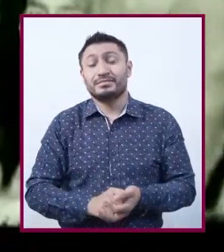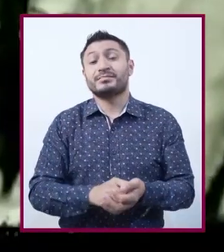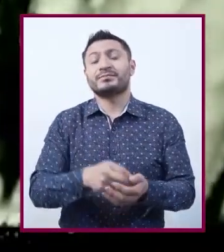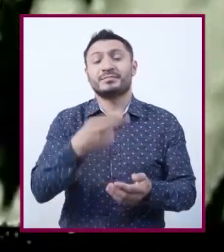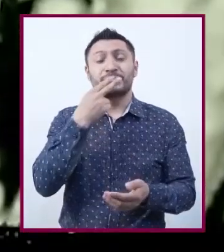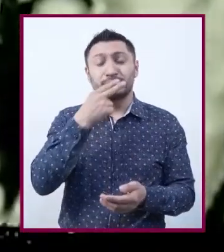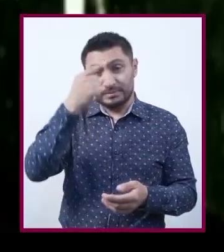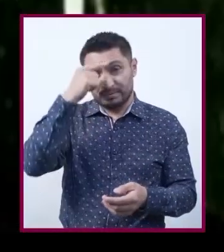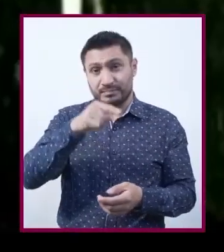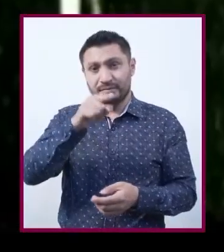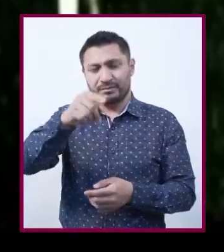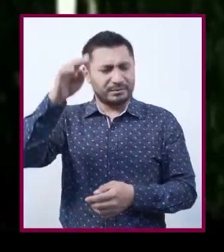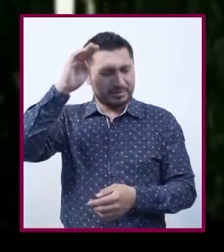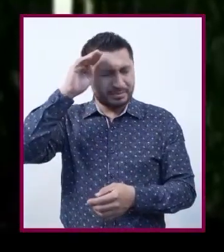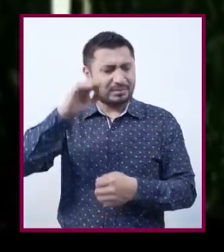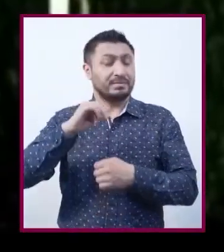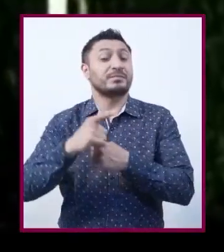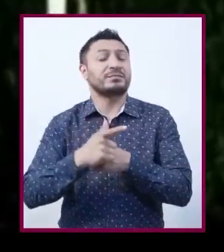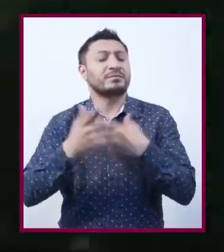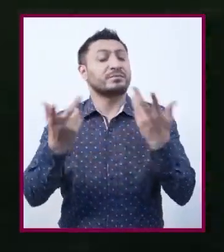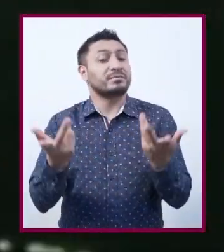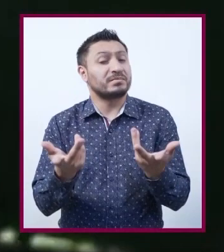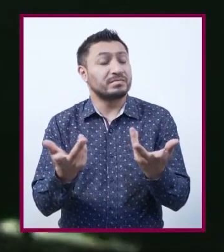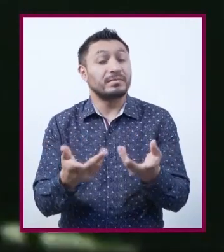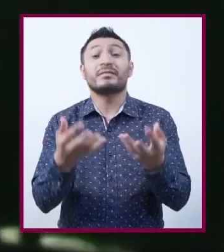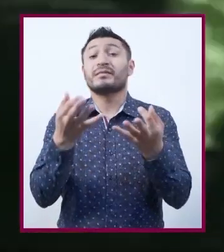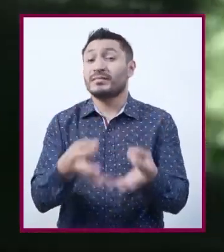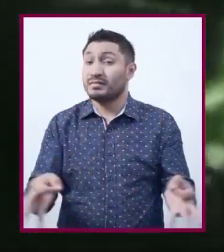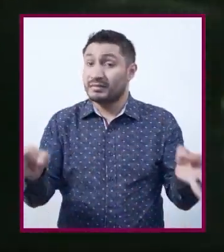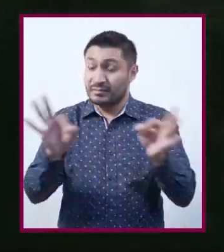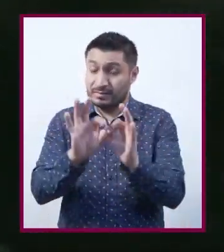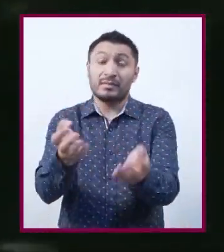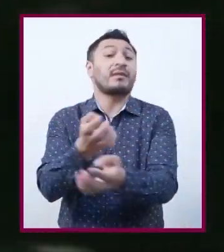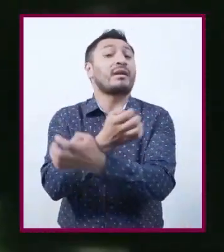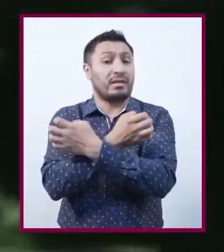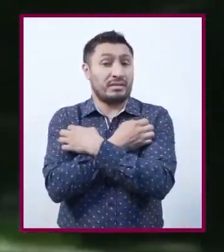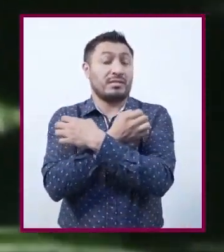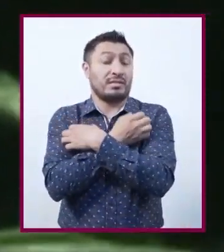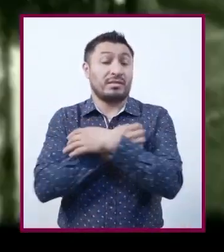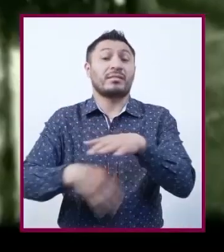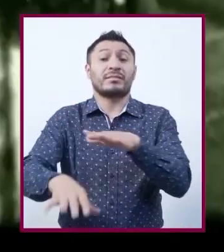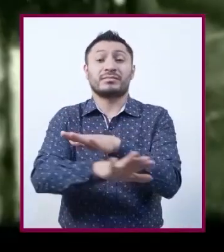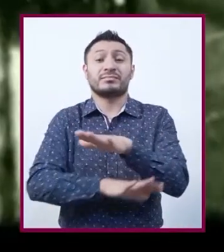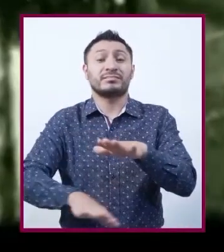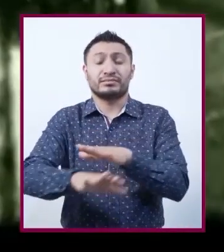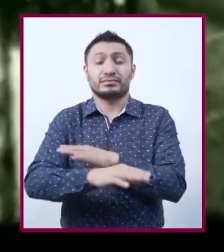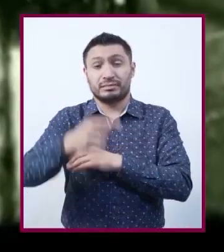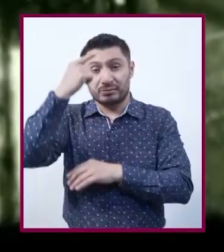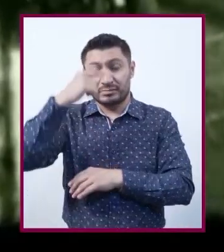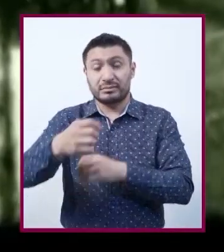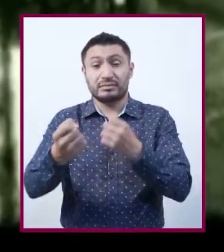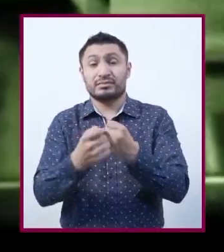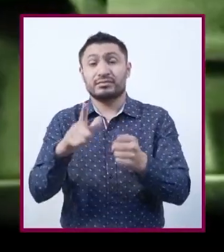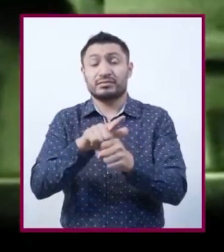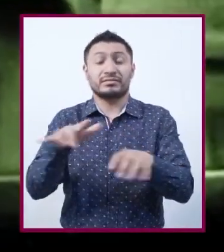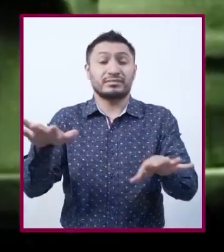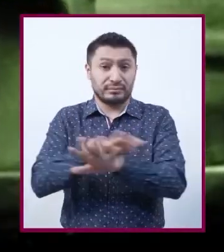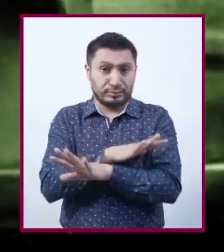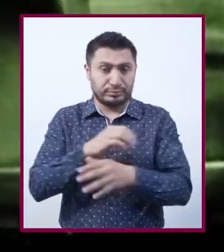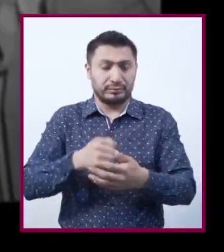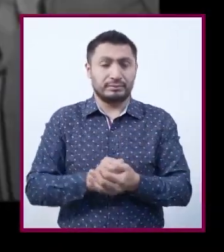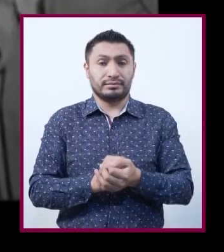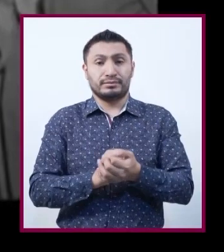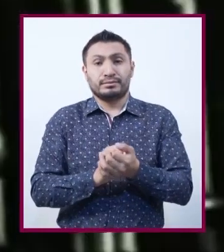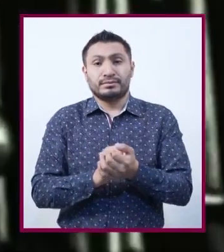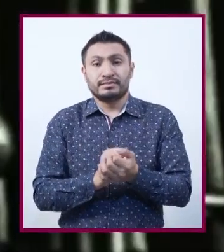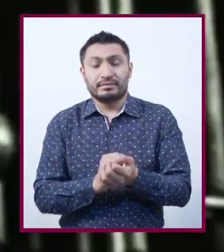para reflexionar sobre algo: la importancia de la educación como elemento fundamental de movilidad social. Si te